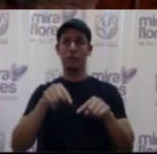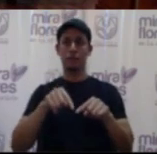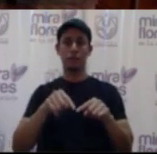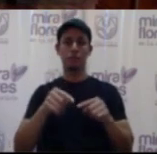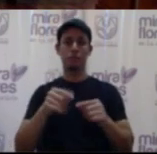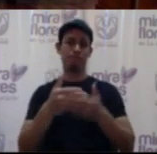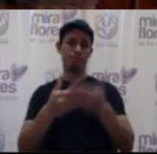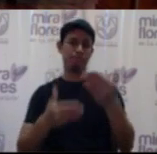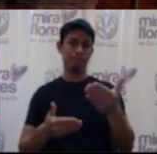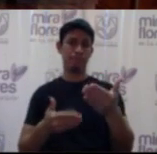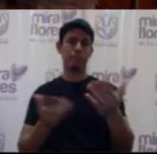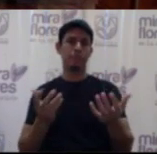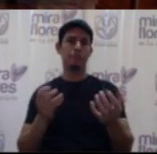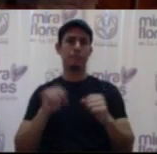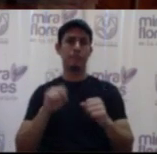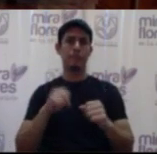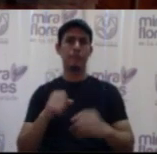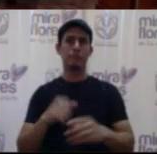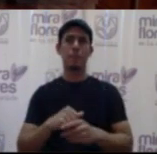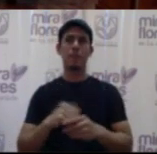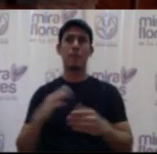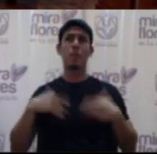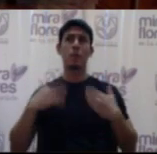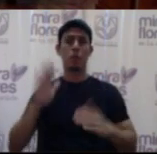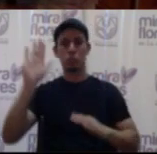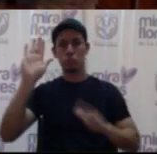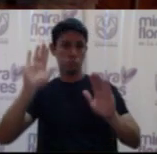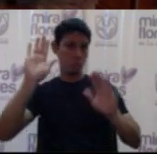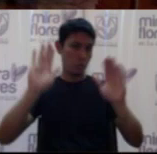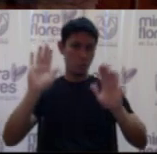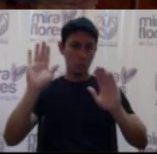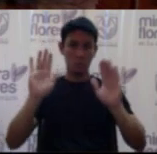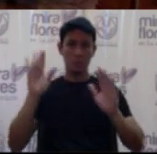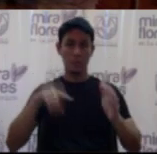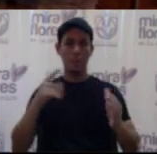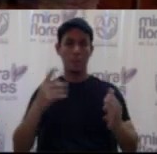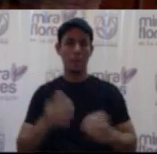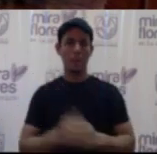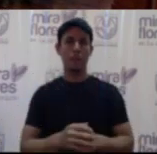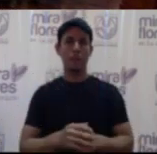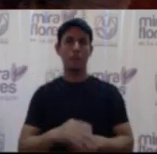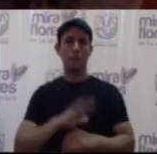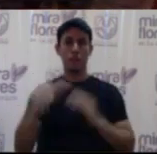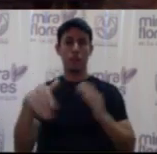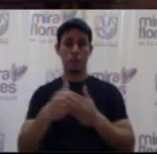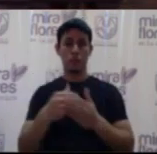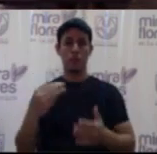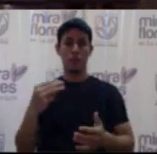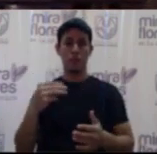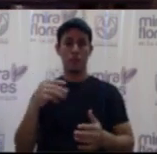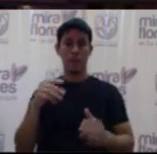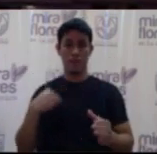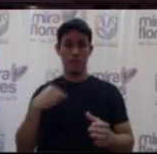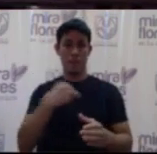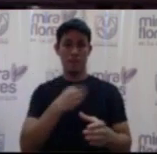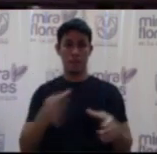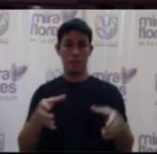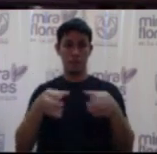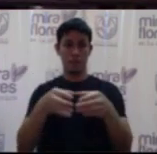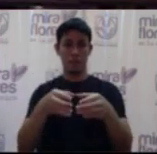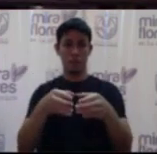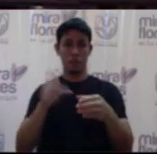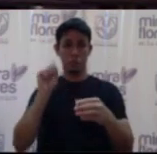debería hacerse es votarla para ver si se convierte en un acuerdo de consejo, ¿verdad? Aquellos miembros del consejo que estén a favor de que esta